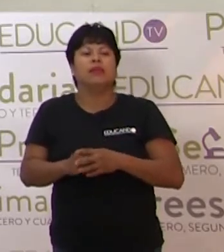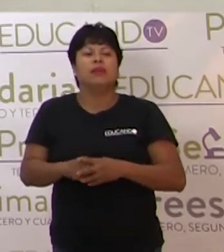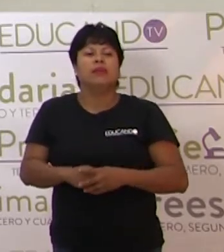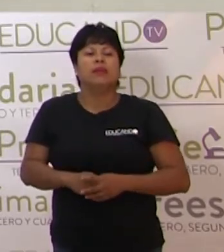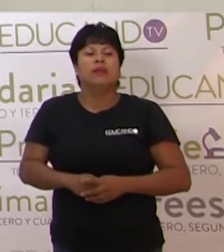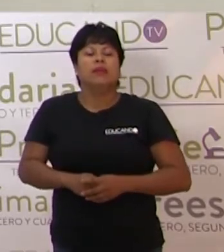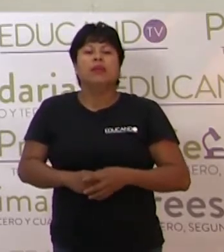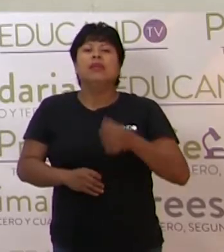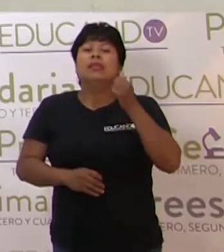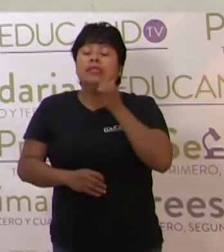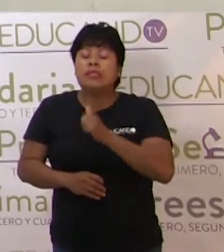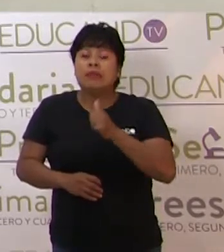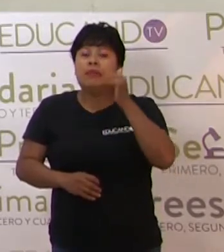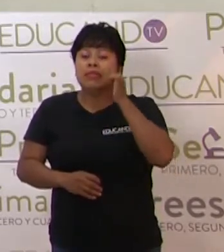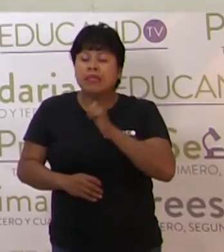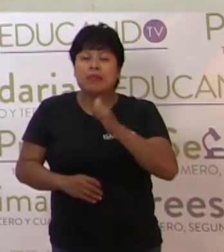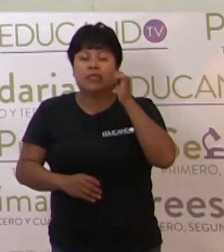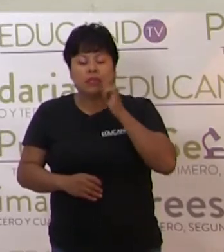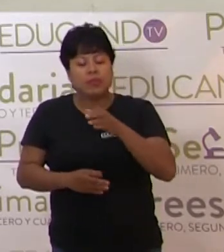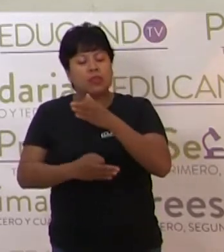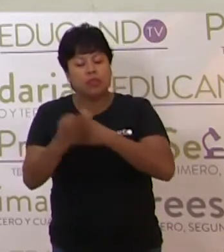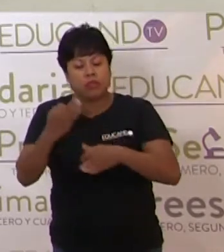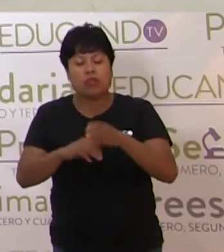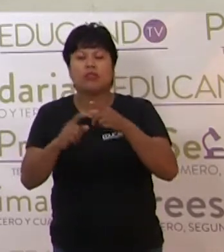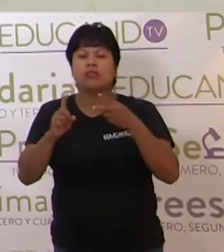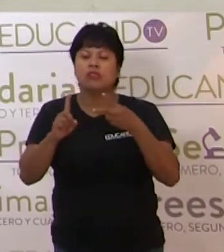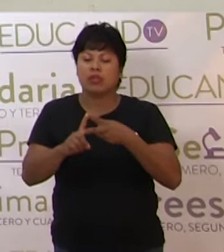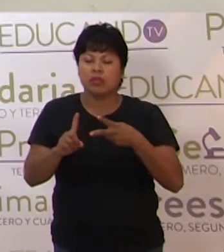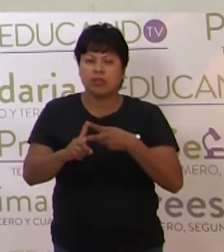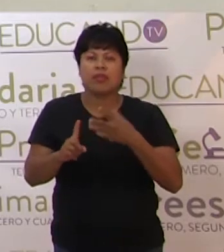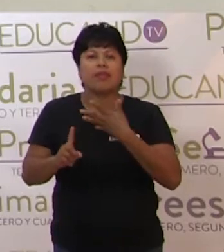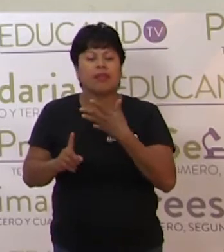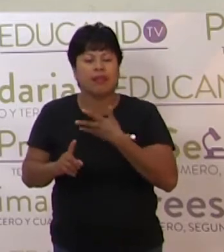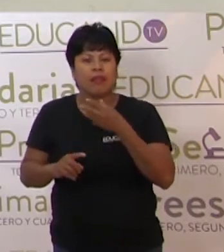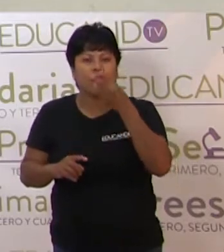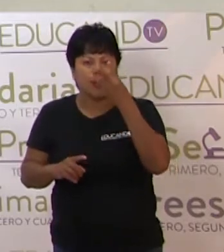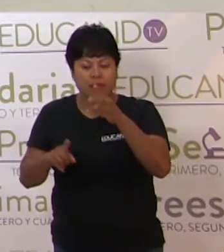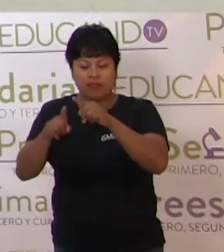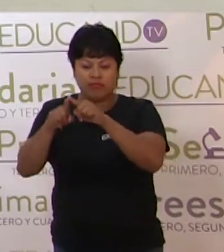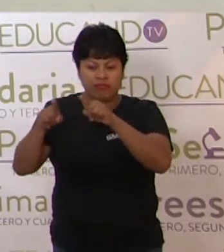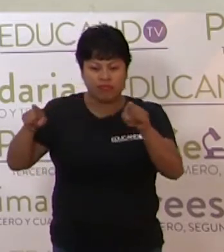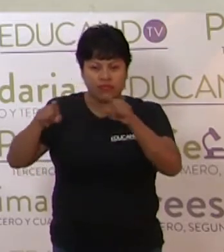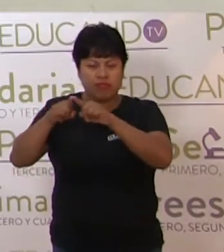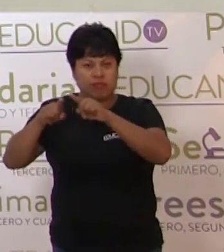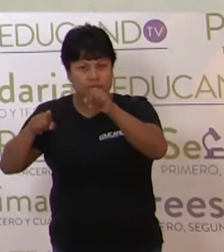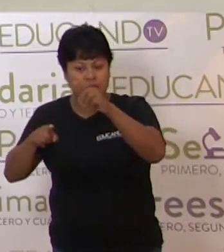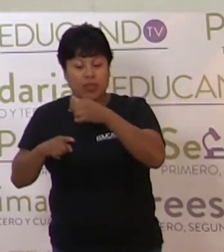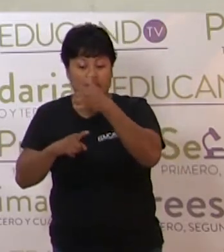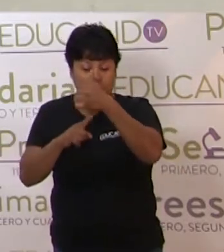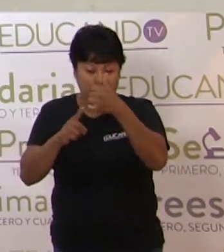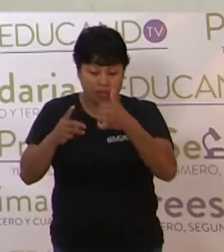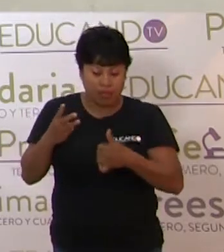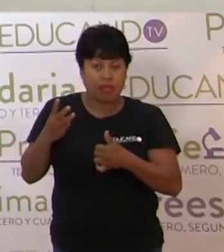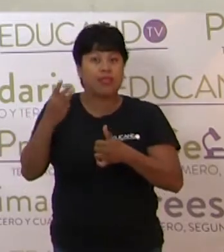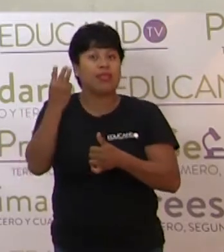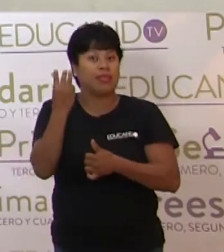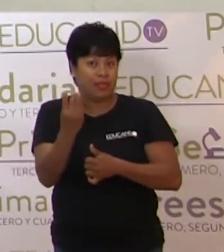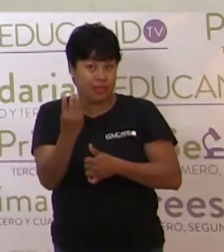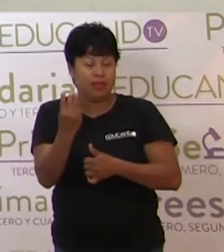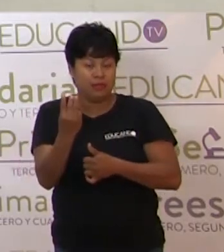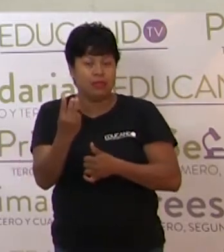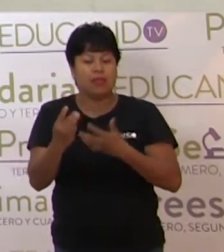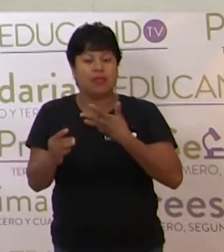siempre siempre todos los triángulos tienen estas este tres líneas de cada una de estas de estas